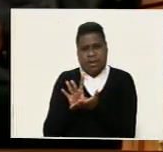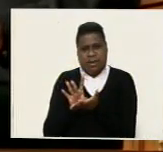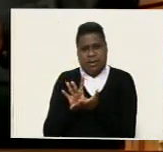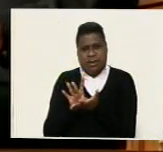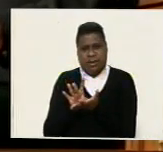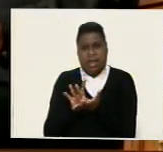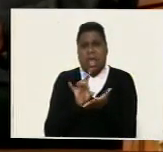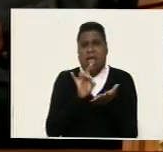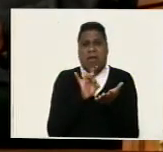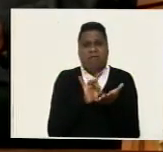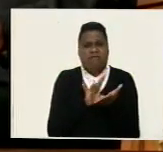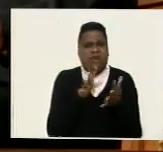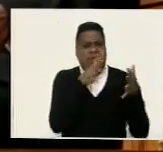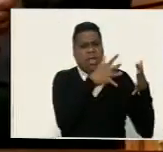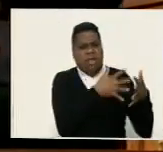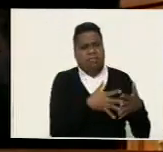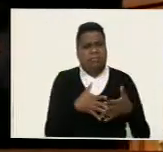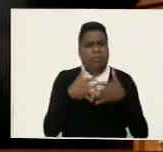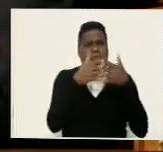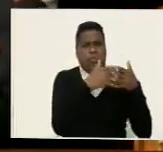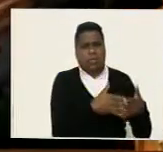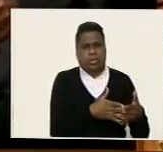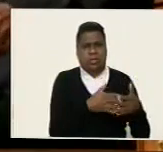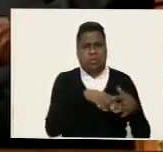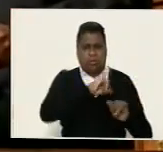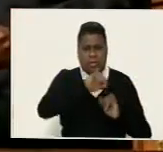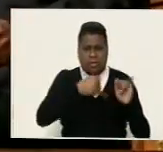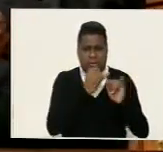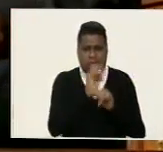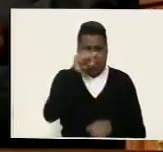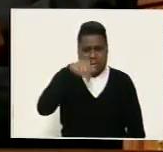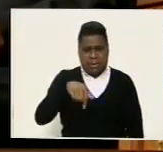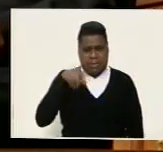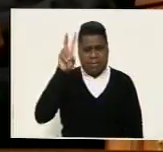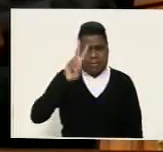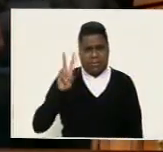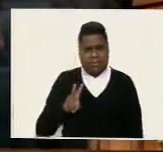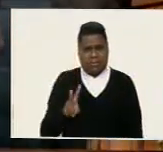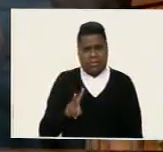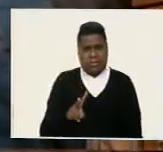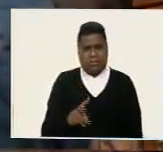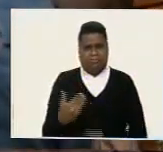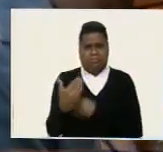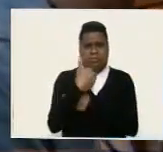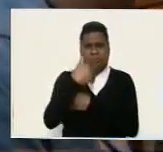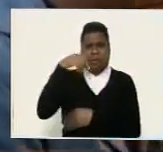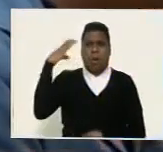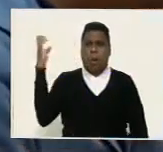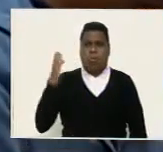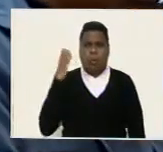injerencia extranjera! Y vamos a luchar juntos para evitar que nos invadan los europeos.